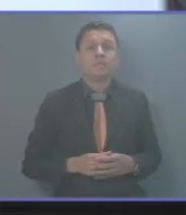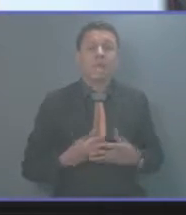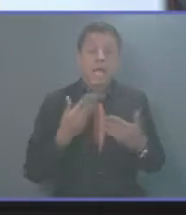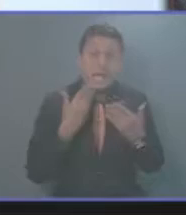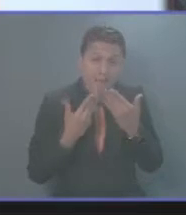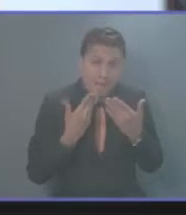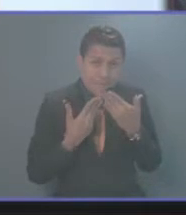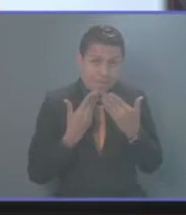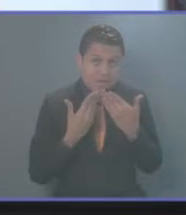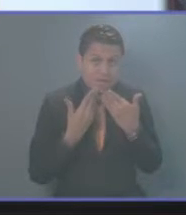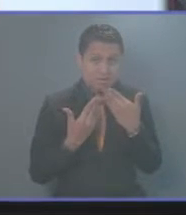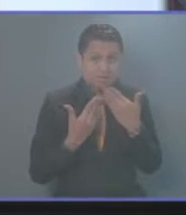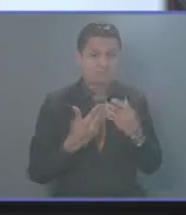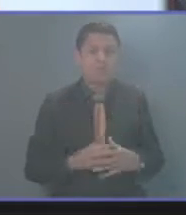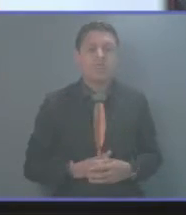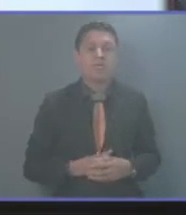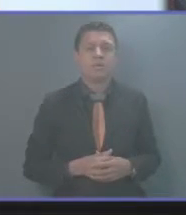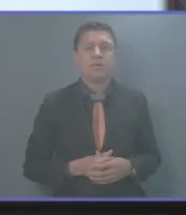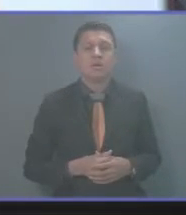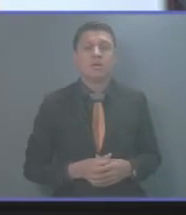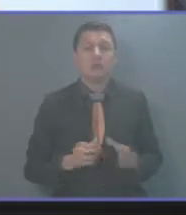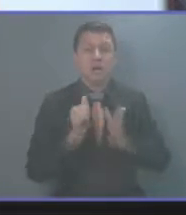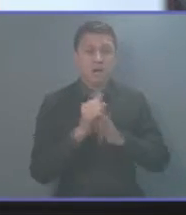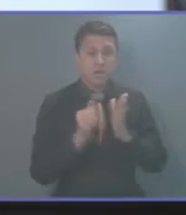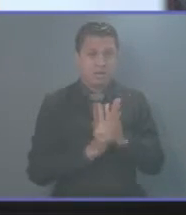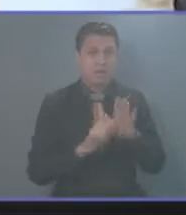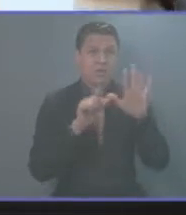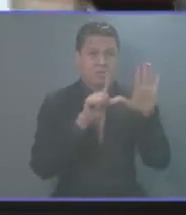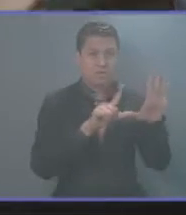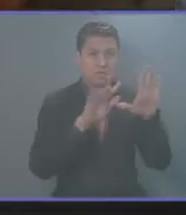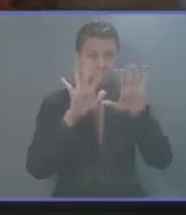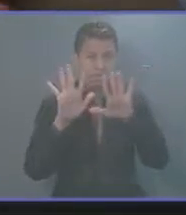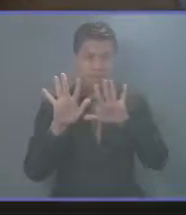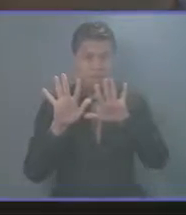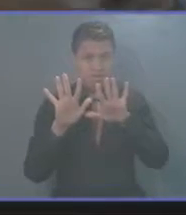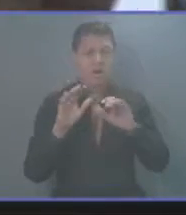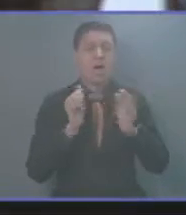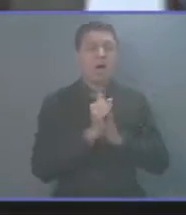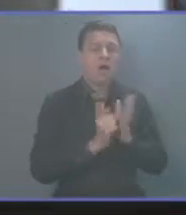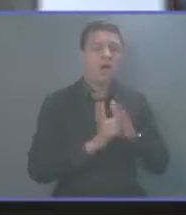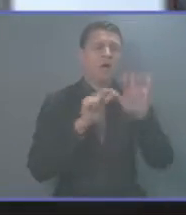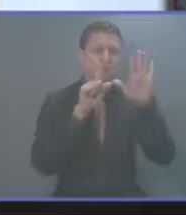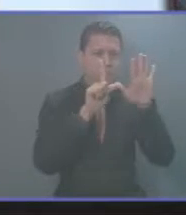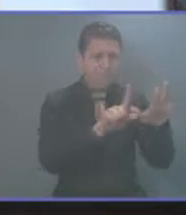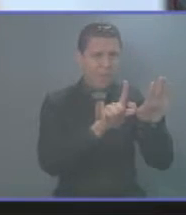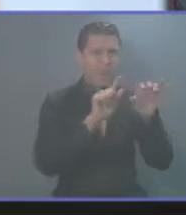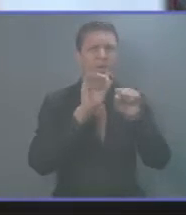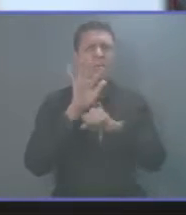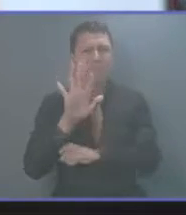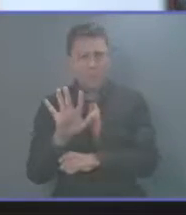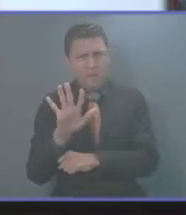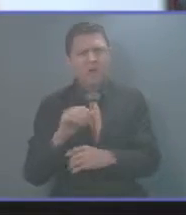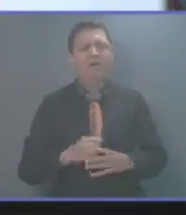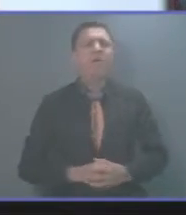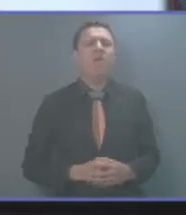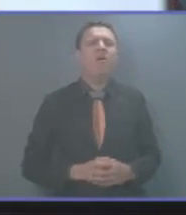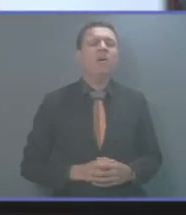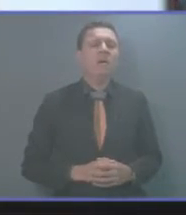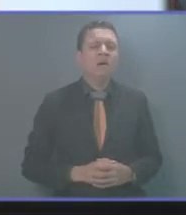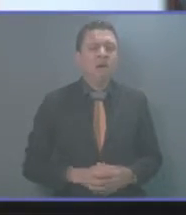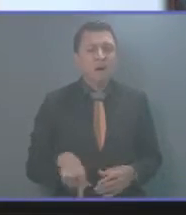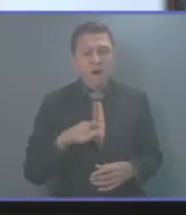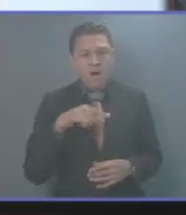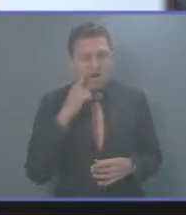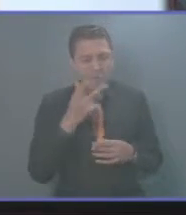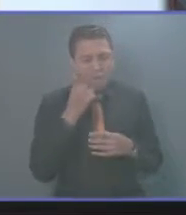explica en la iniciativa entre otras cosas en el artículo 65 de la ley de transporte se regula que el examen para determinar la